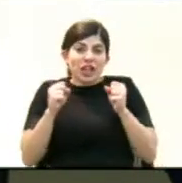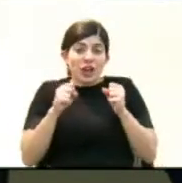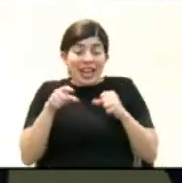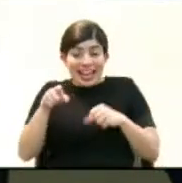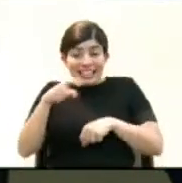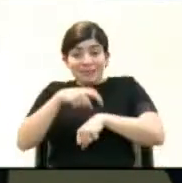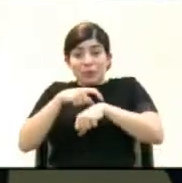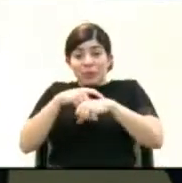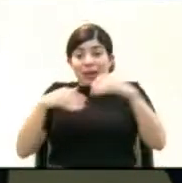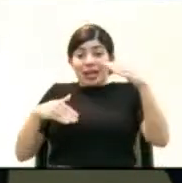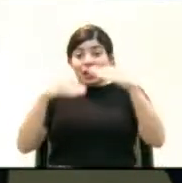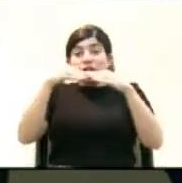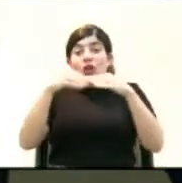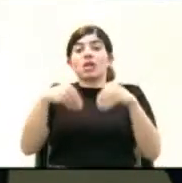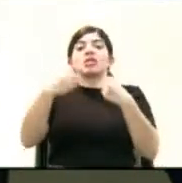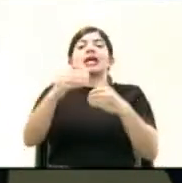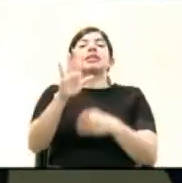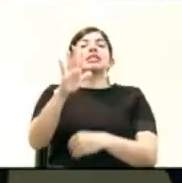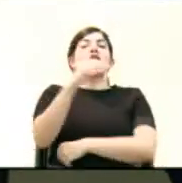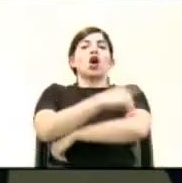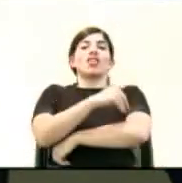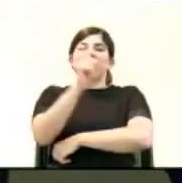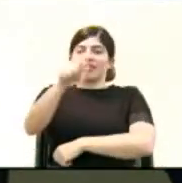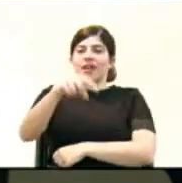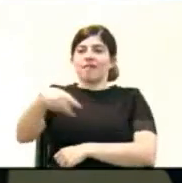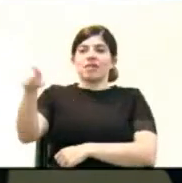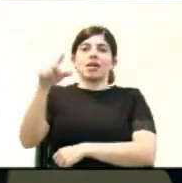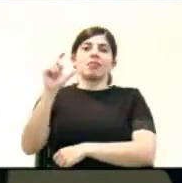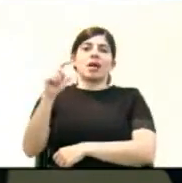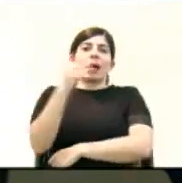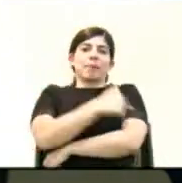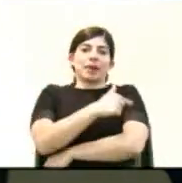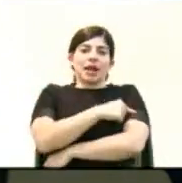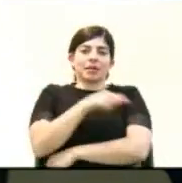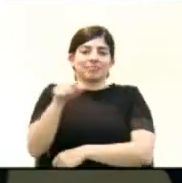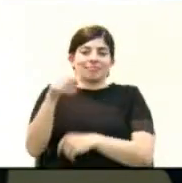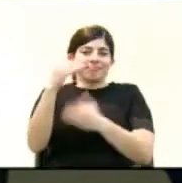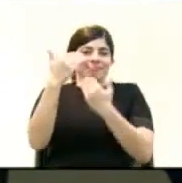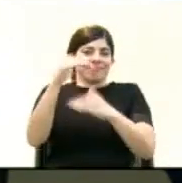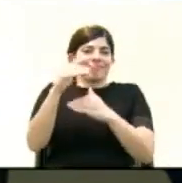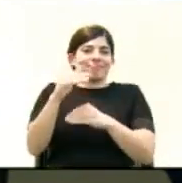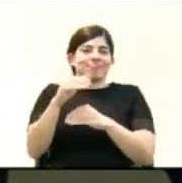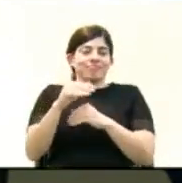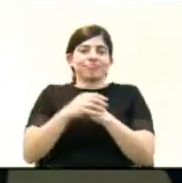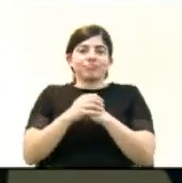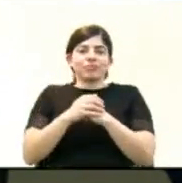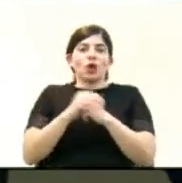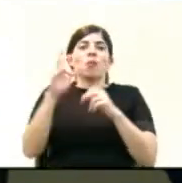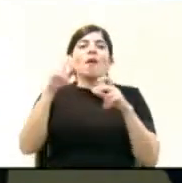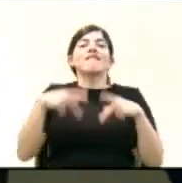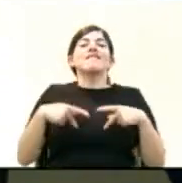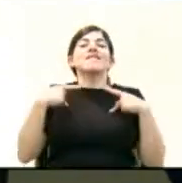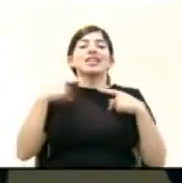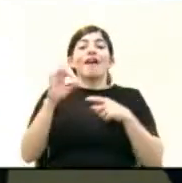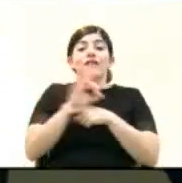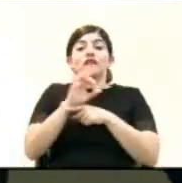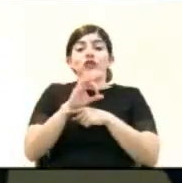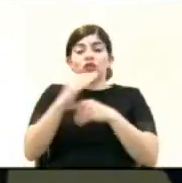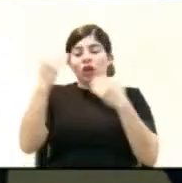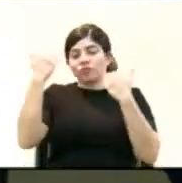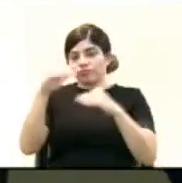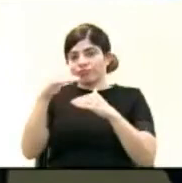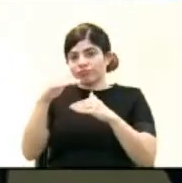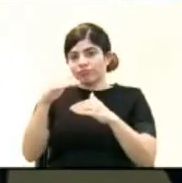momento hay 5 días para aplicarlas. Esa es la vida útil de esas dosis. Entonces hay que asegurarse de que